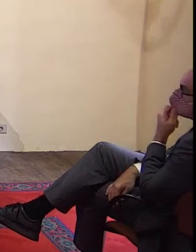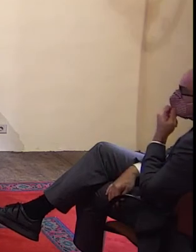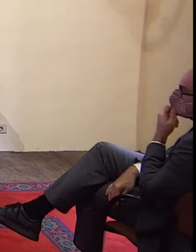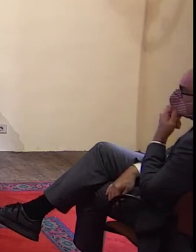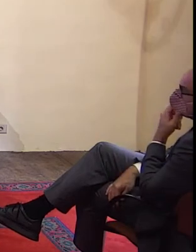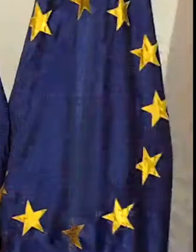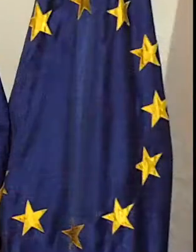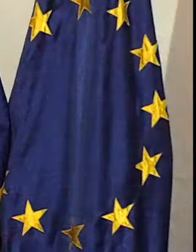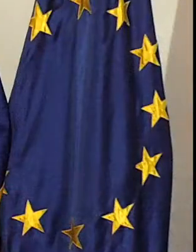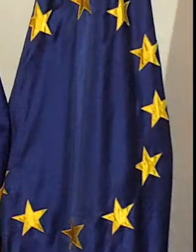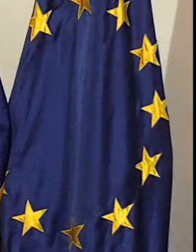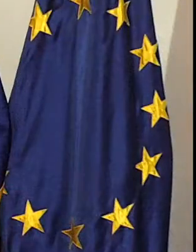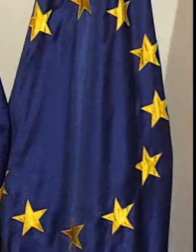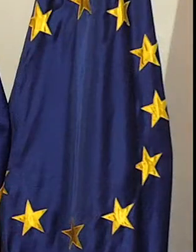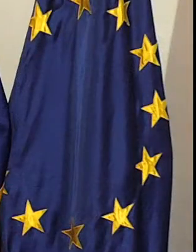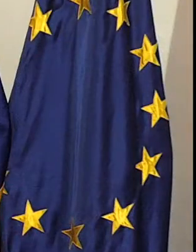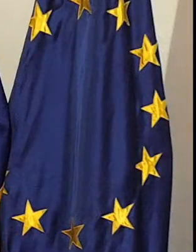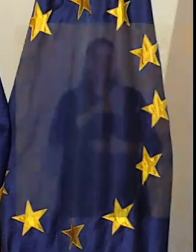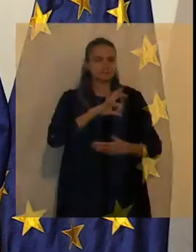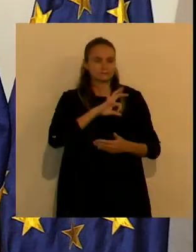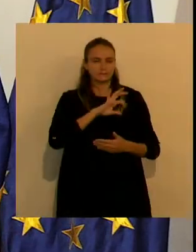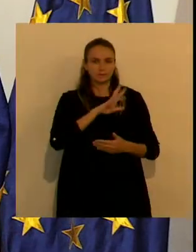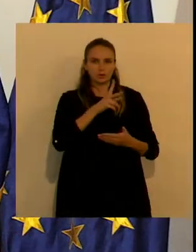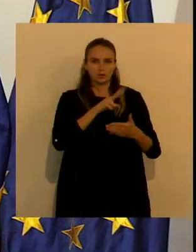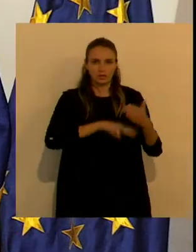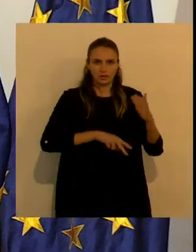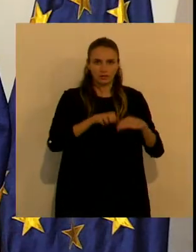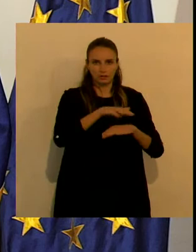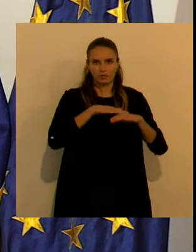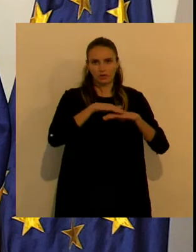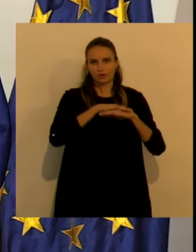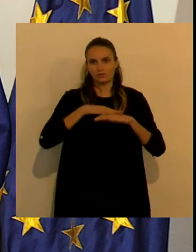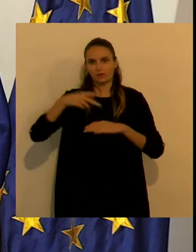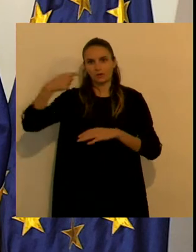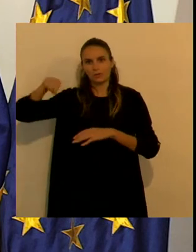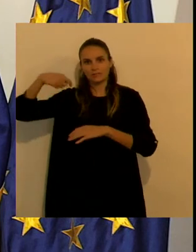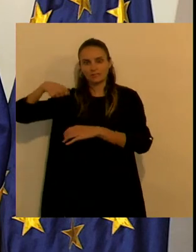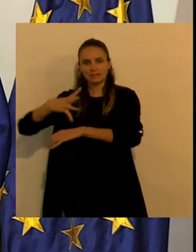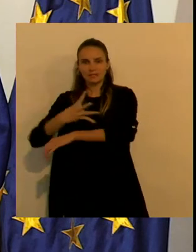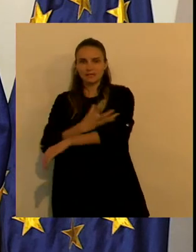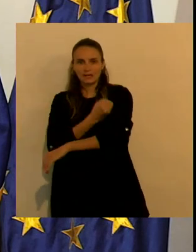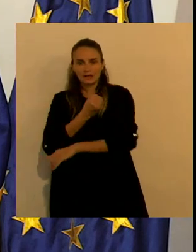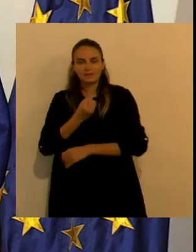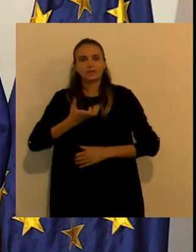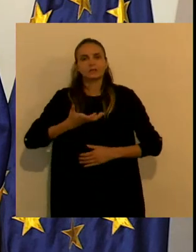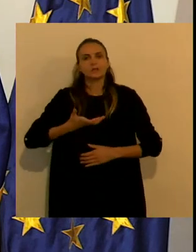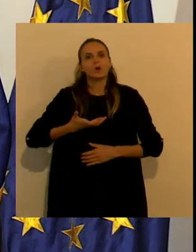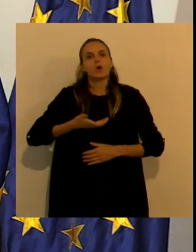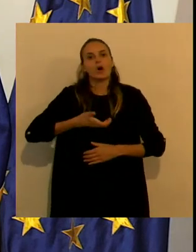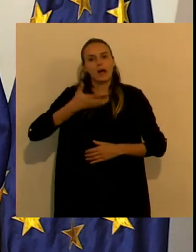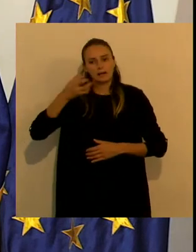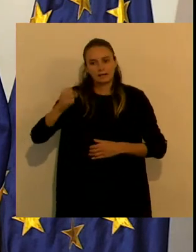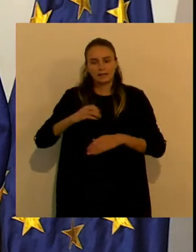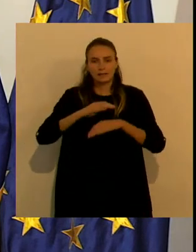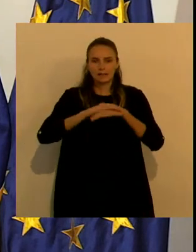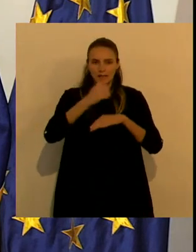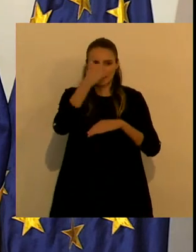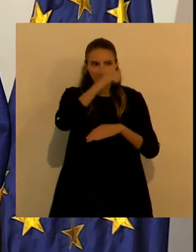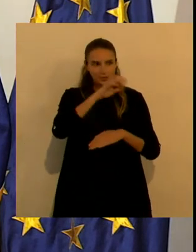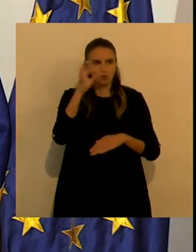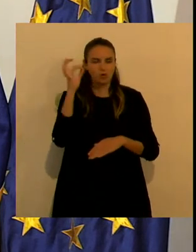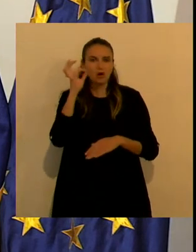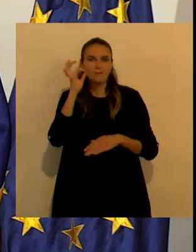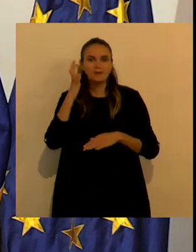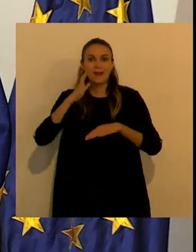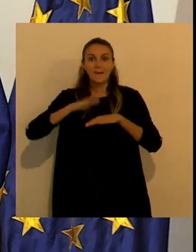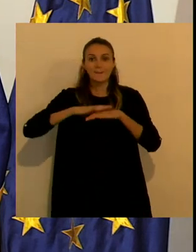Buenos días, señor delegado del Gobierno, señor presidente del Cabildo, señor alcalde, amigos, amigas. Para el Instituto de